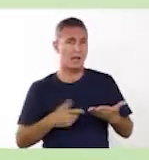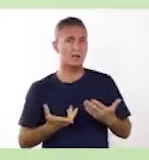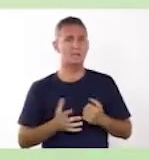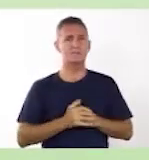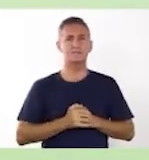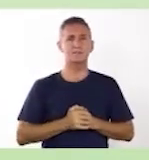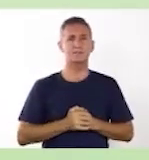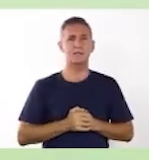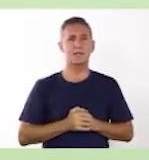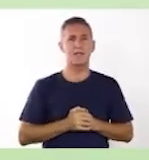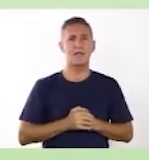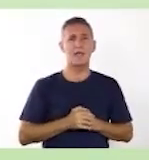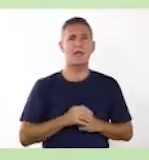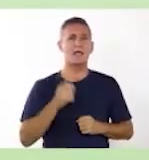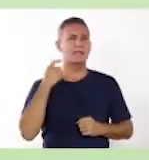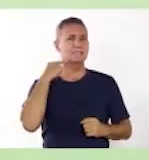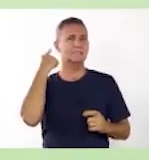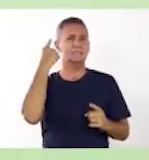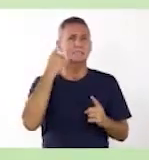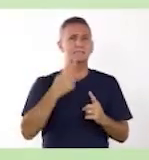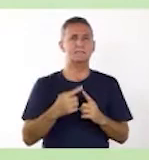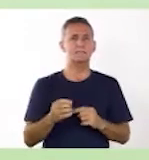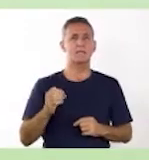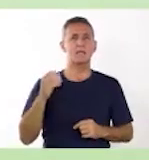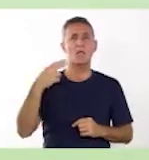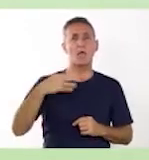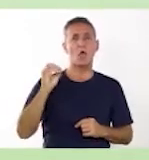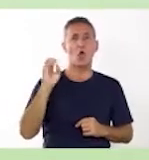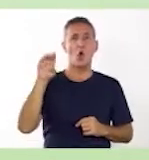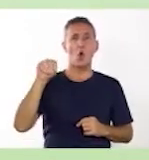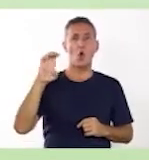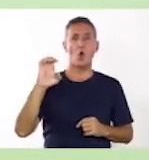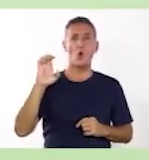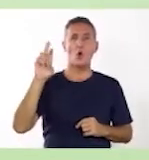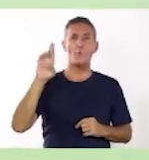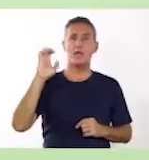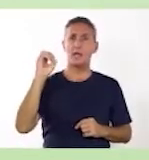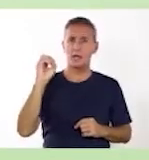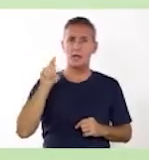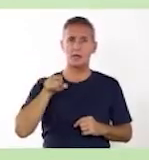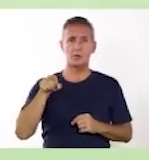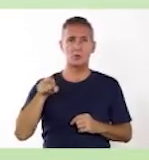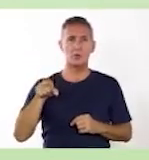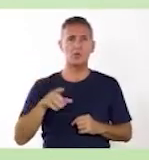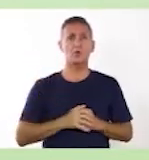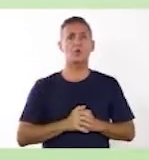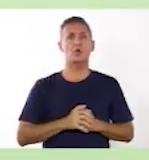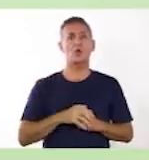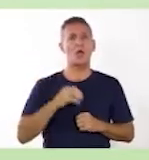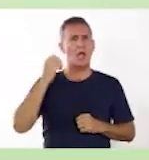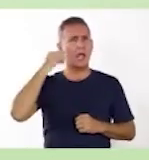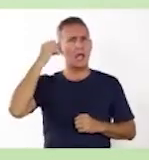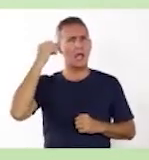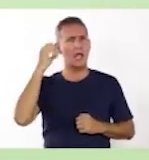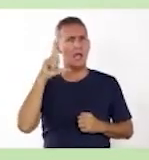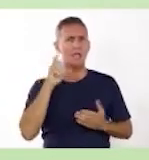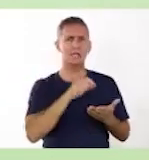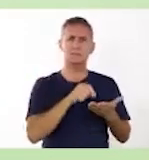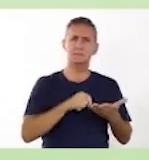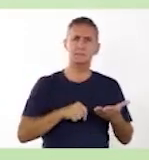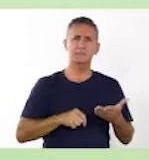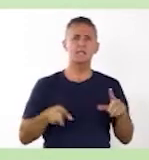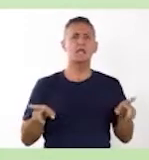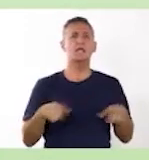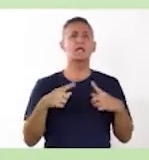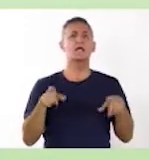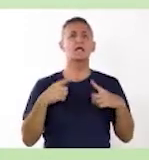Seguimos con la literatura clásica, Homero y la Ilíada. Ahí estamos con el análisis